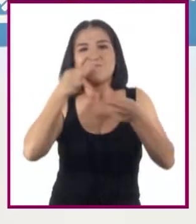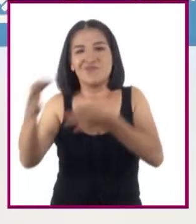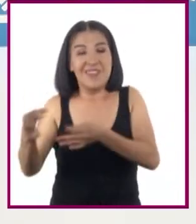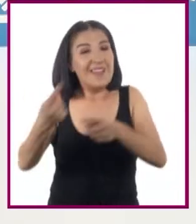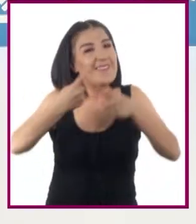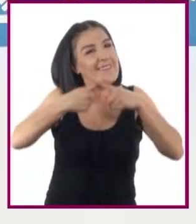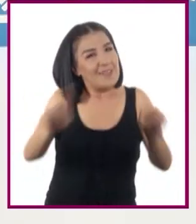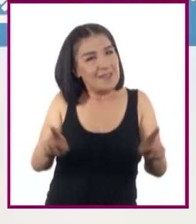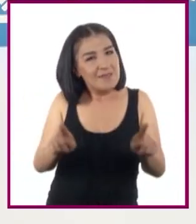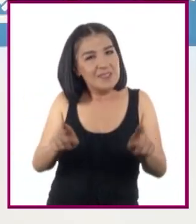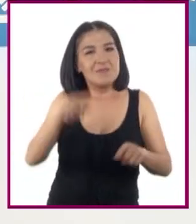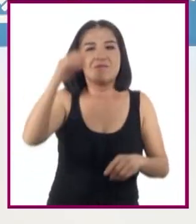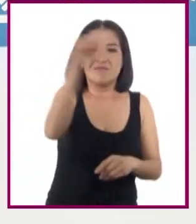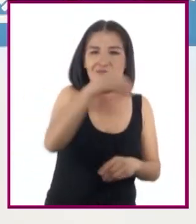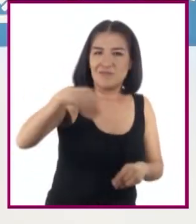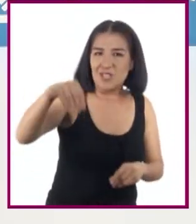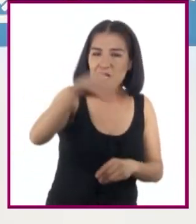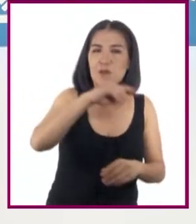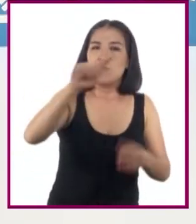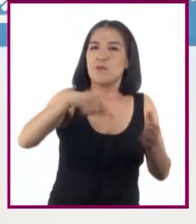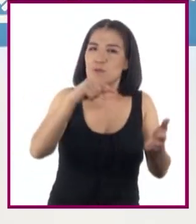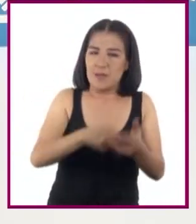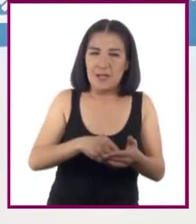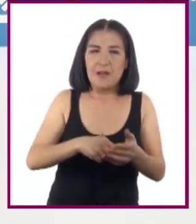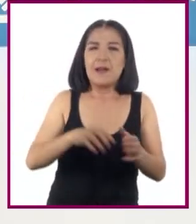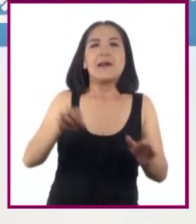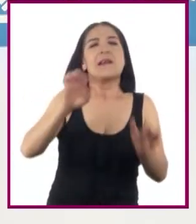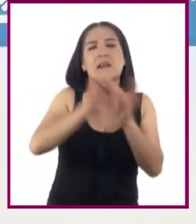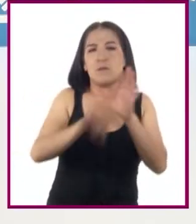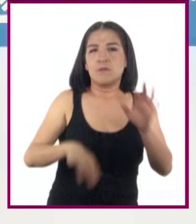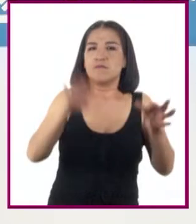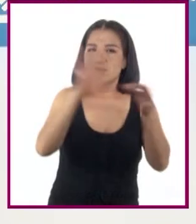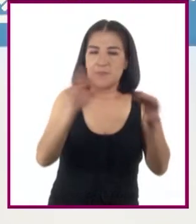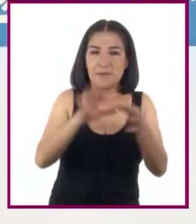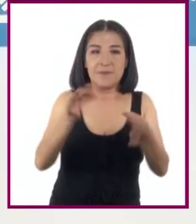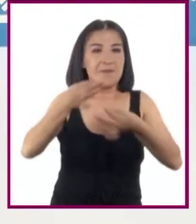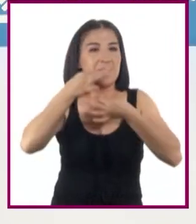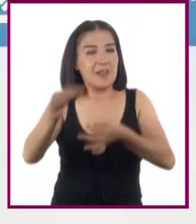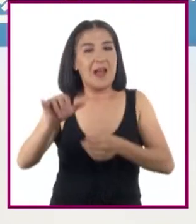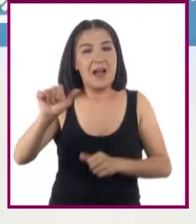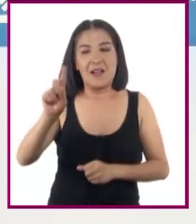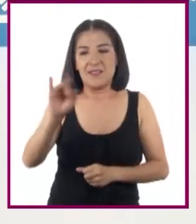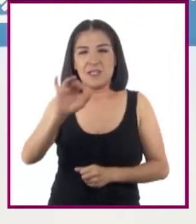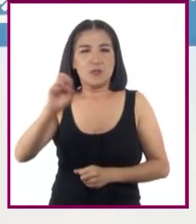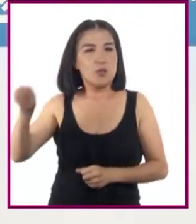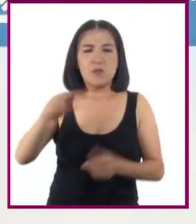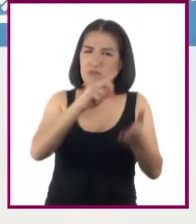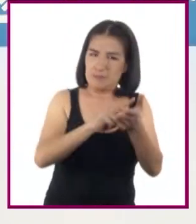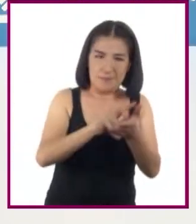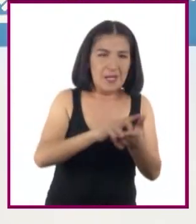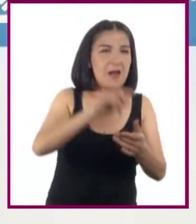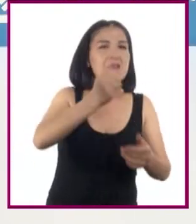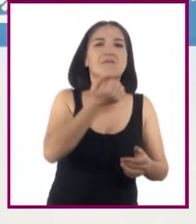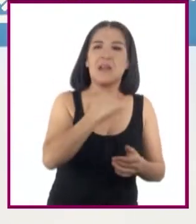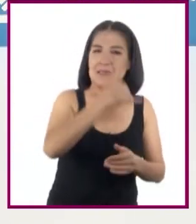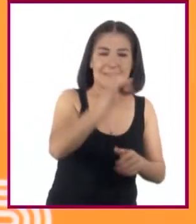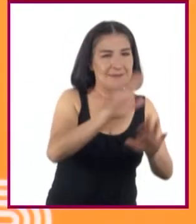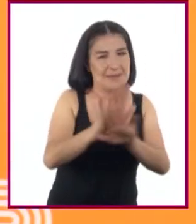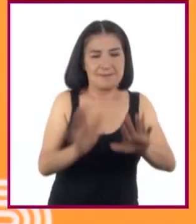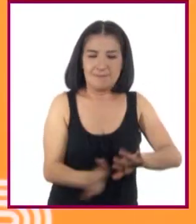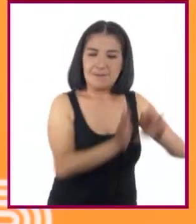distinta en varias sociedades. Subrayemos que estamos hablando de adicciones, ya no de drogas o sustancias